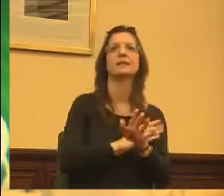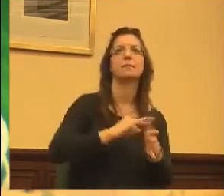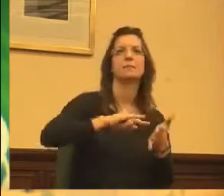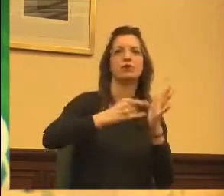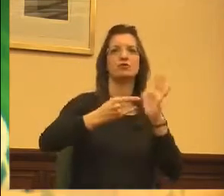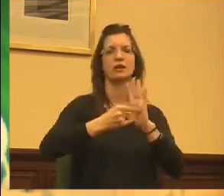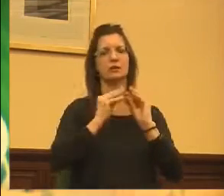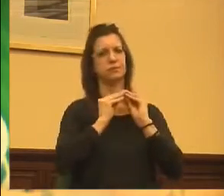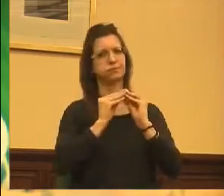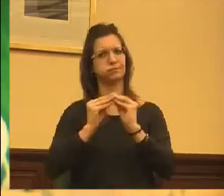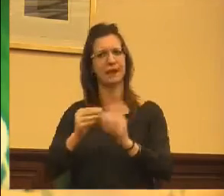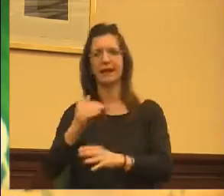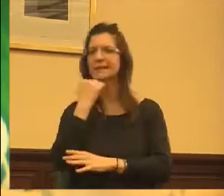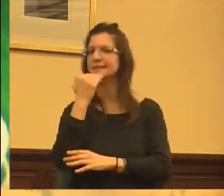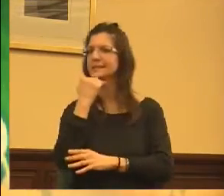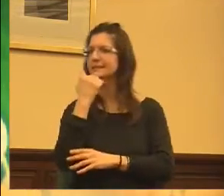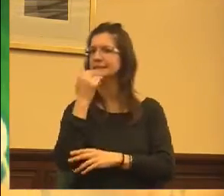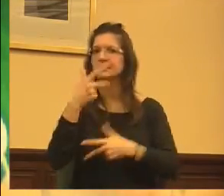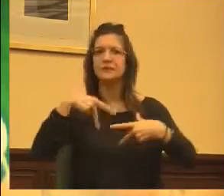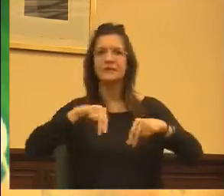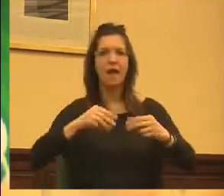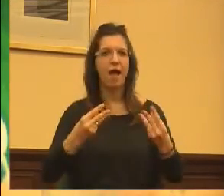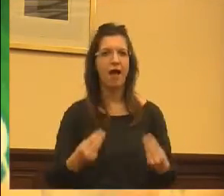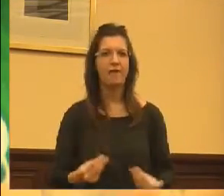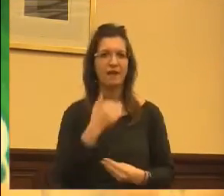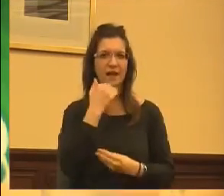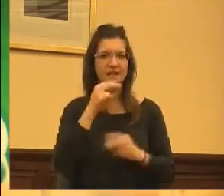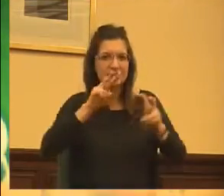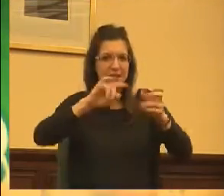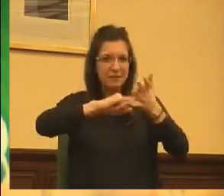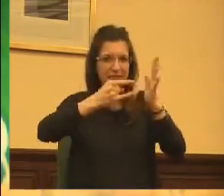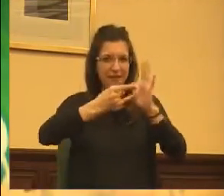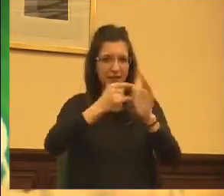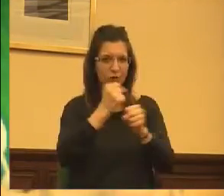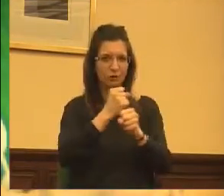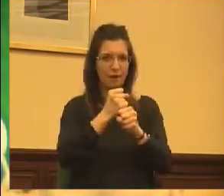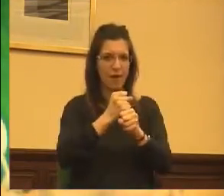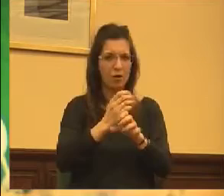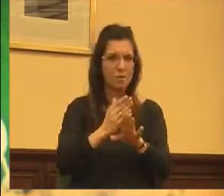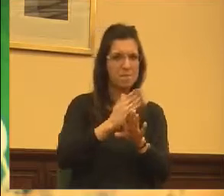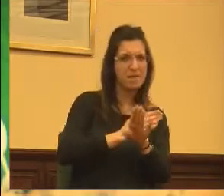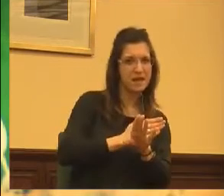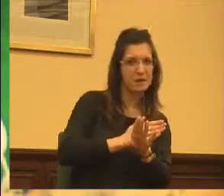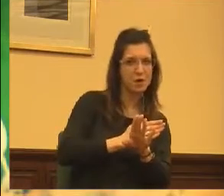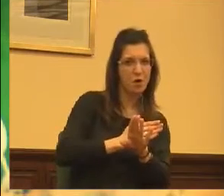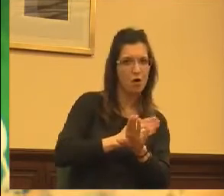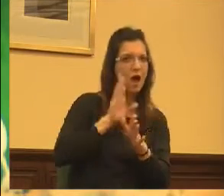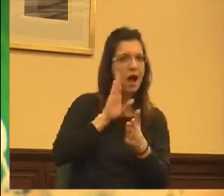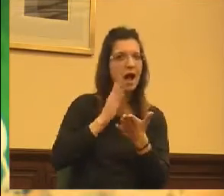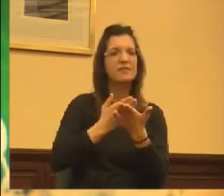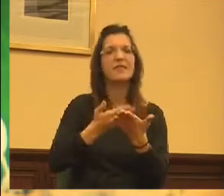Está prácticamente finalizado el 80% de trabajo técnico previo necesario a una licitación.